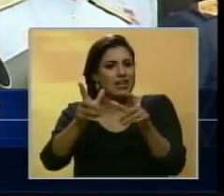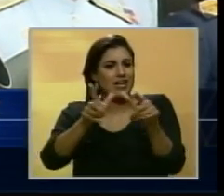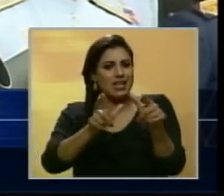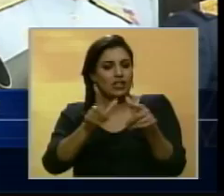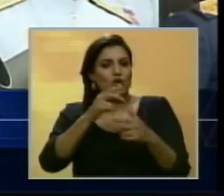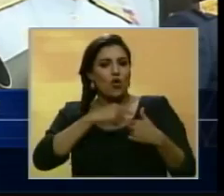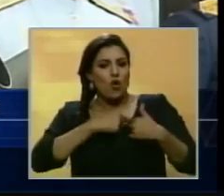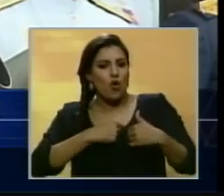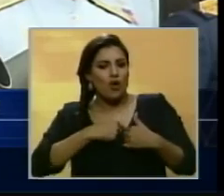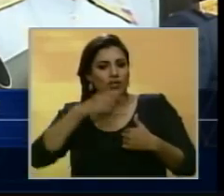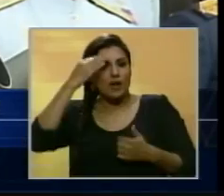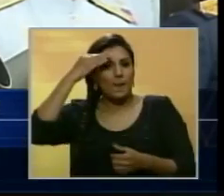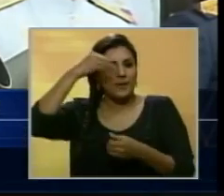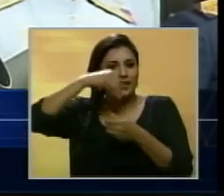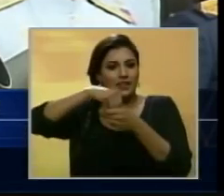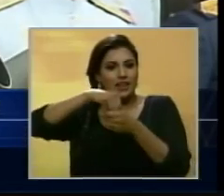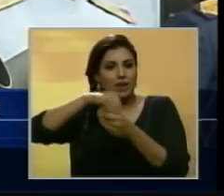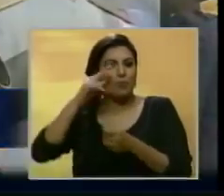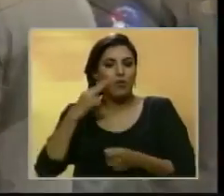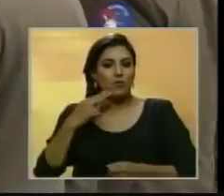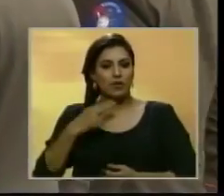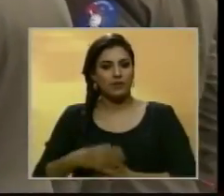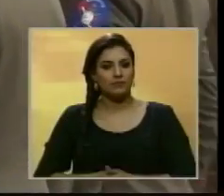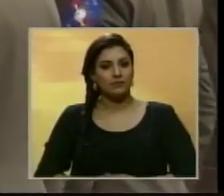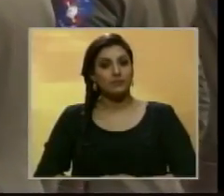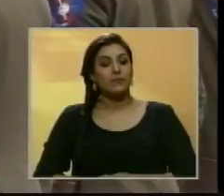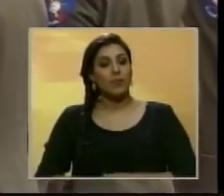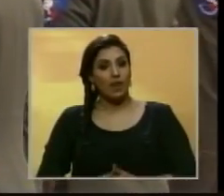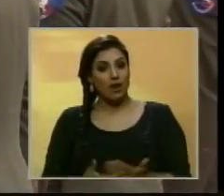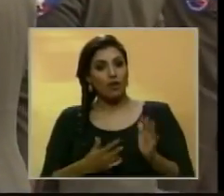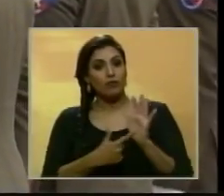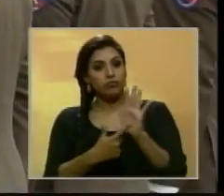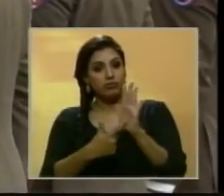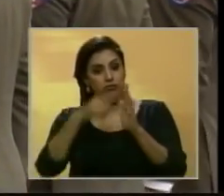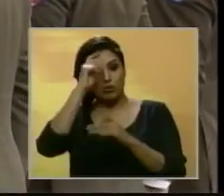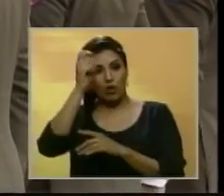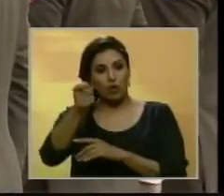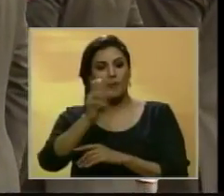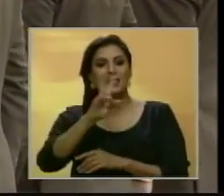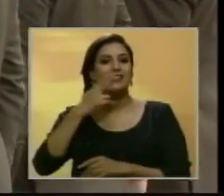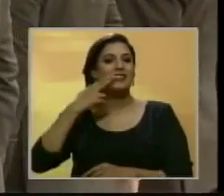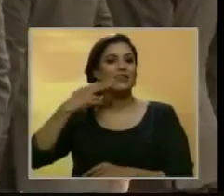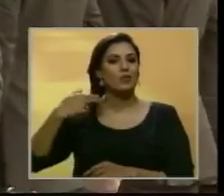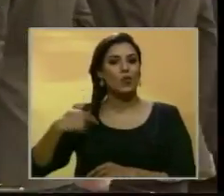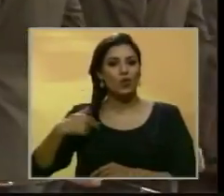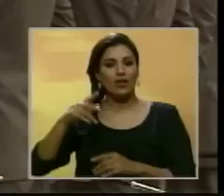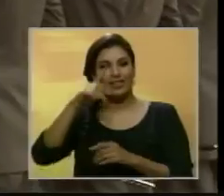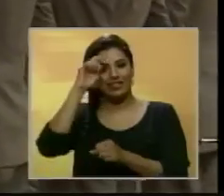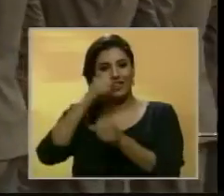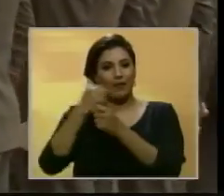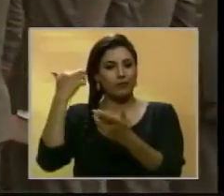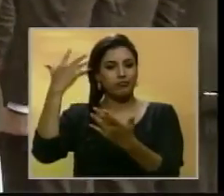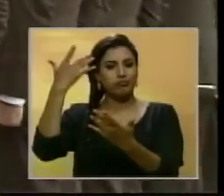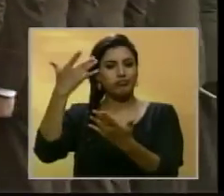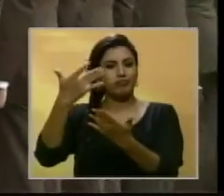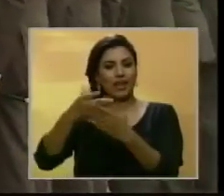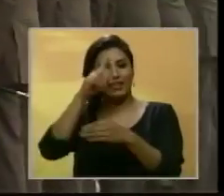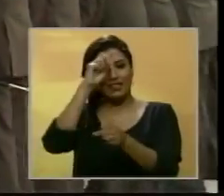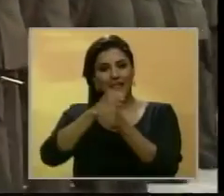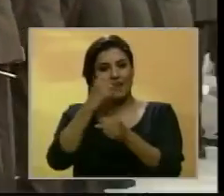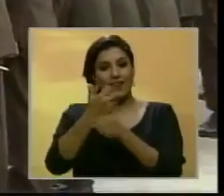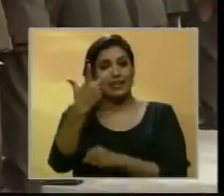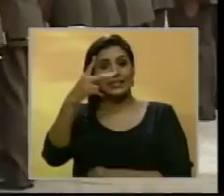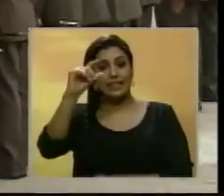el corazón de la Fuerza Armada Nacional Bolivariana. Destacó que este reconocimiento es un honor a las virtudes militares de quienes han servido a la